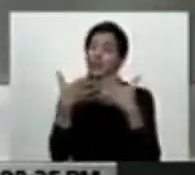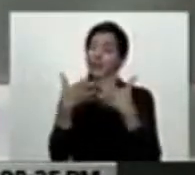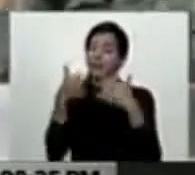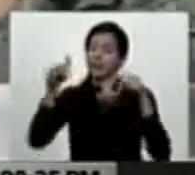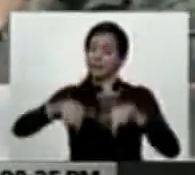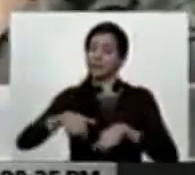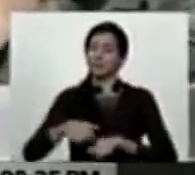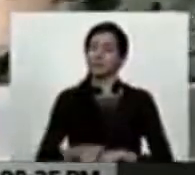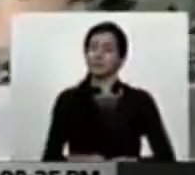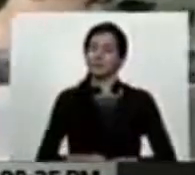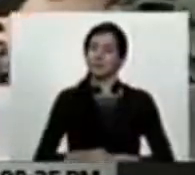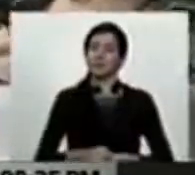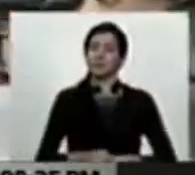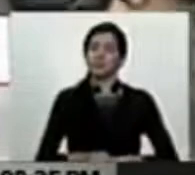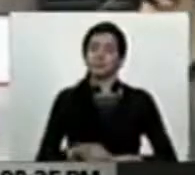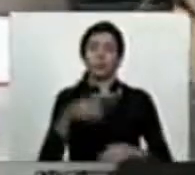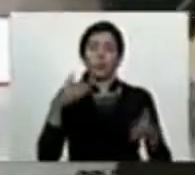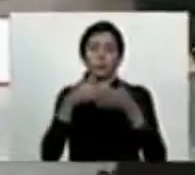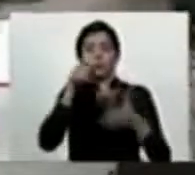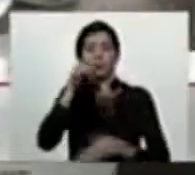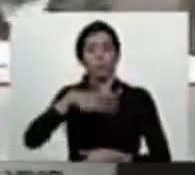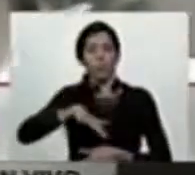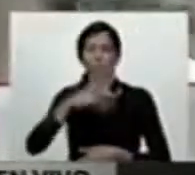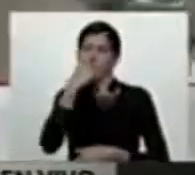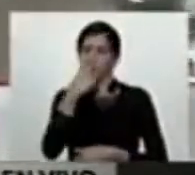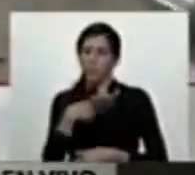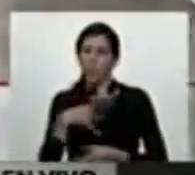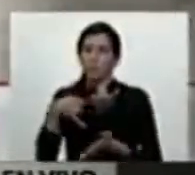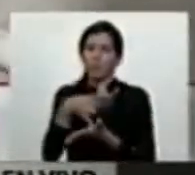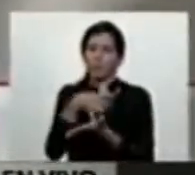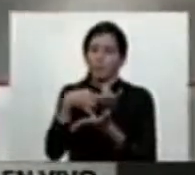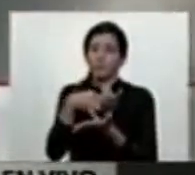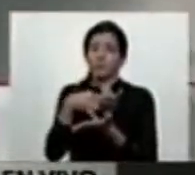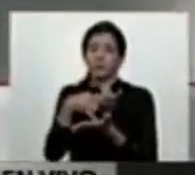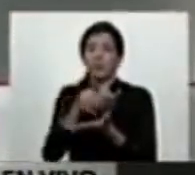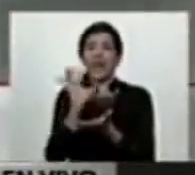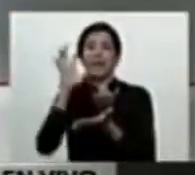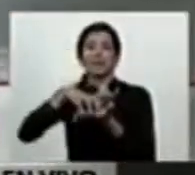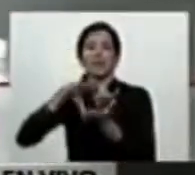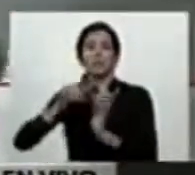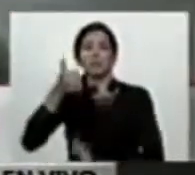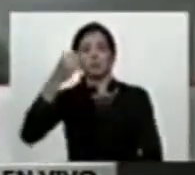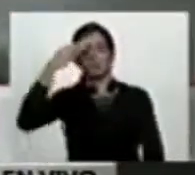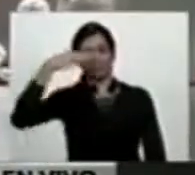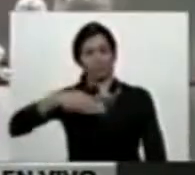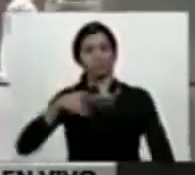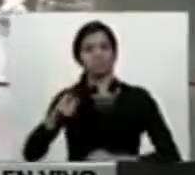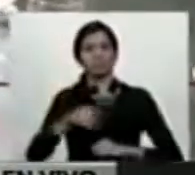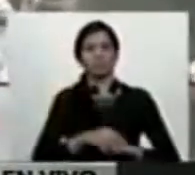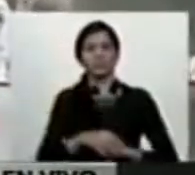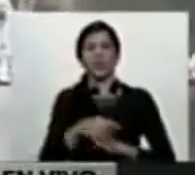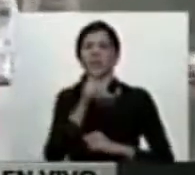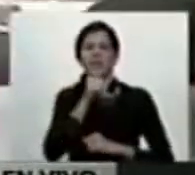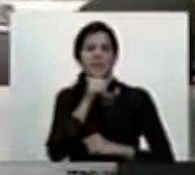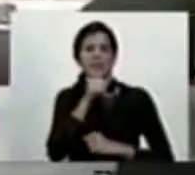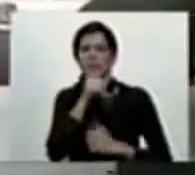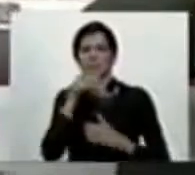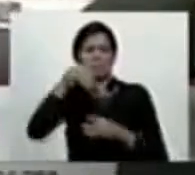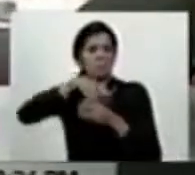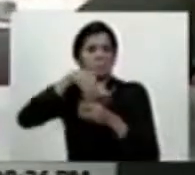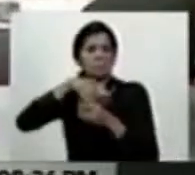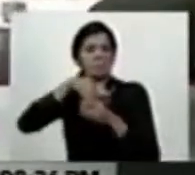venezolana contra el pueblo más humilde. El Estado Mayor de la Fuerza Armada Nacional Bolivariana está compuesto, entre